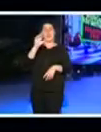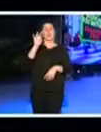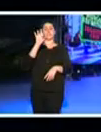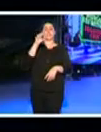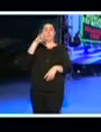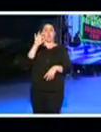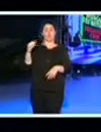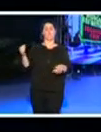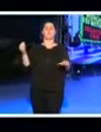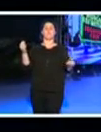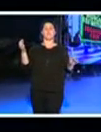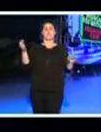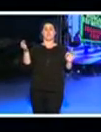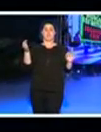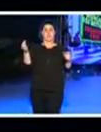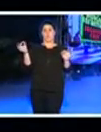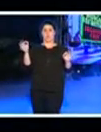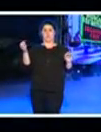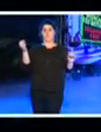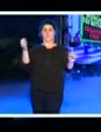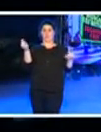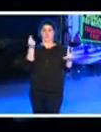Coreógrafa y campeona de baile en su casa por las tardes.